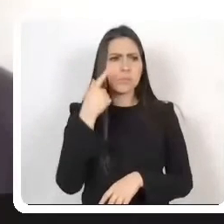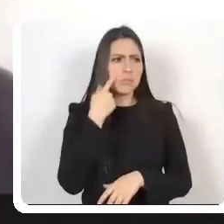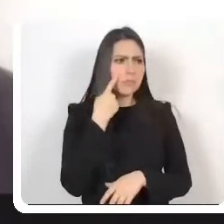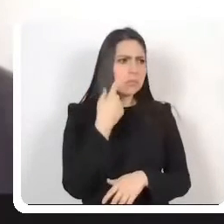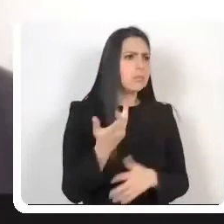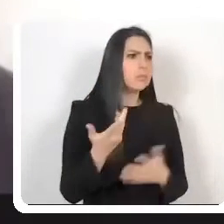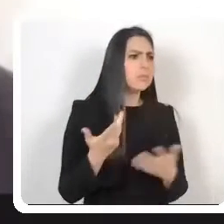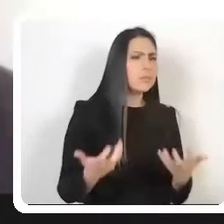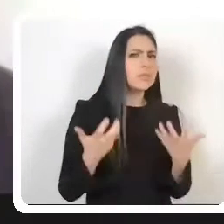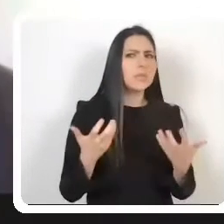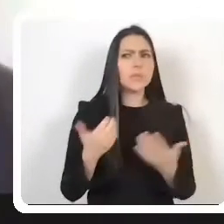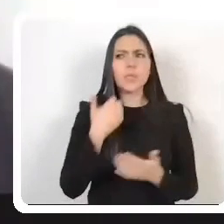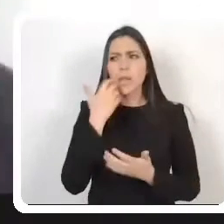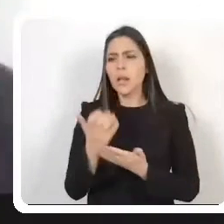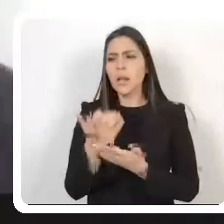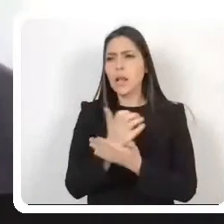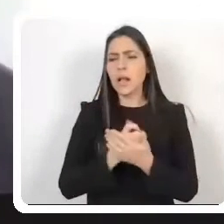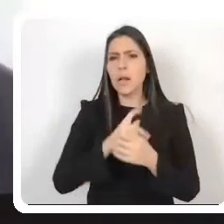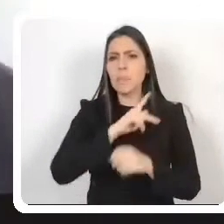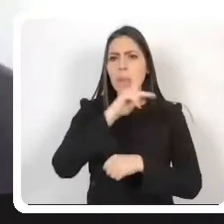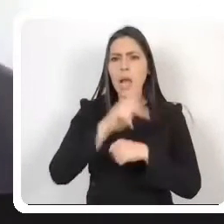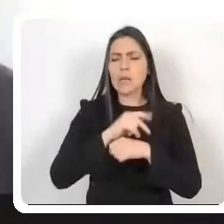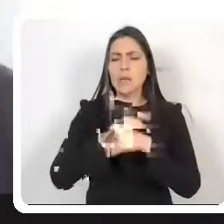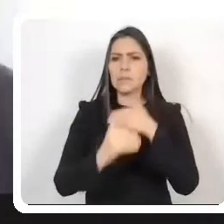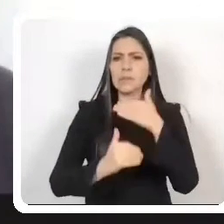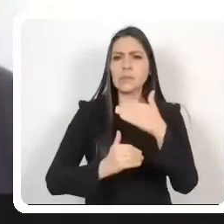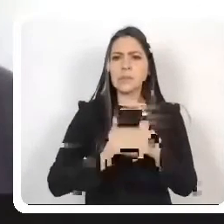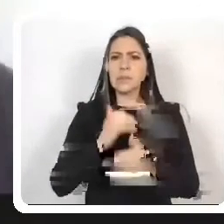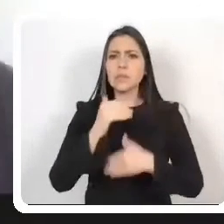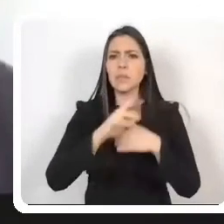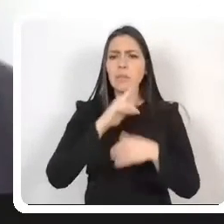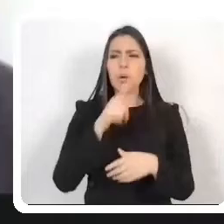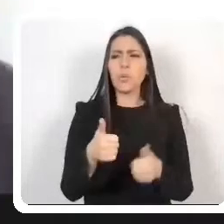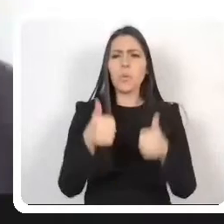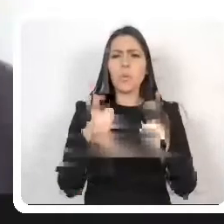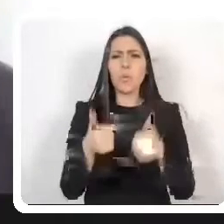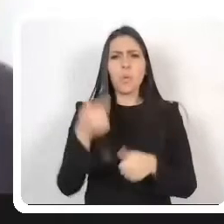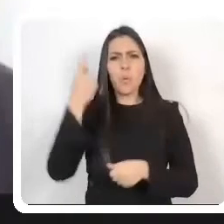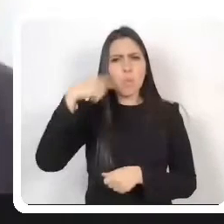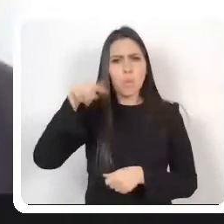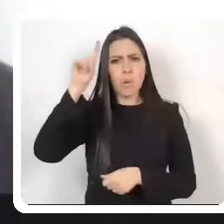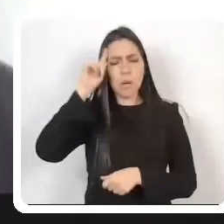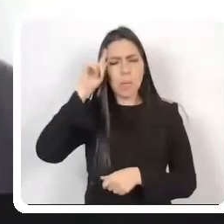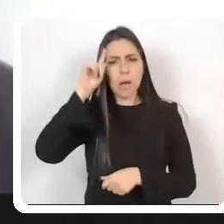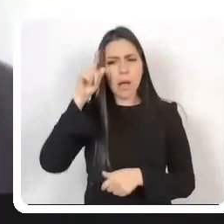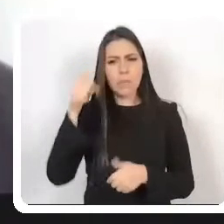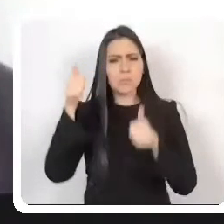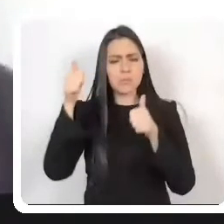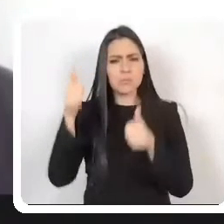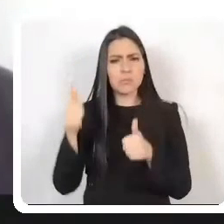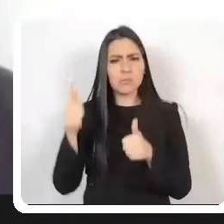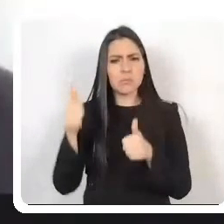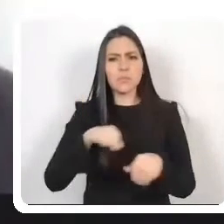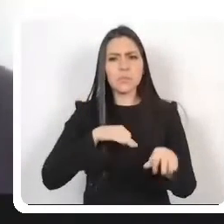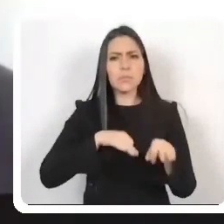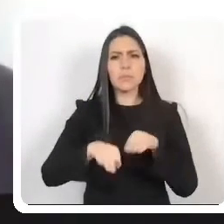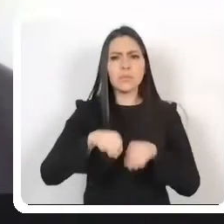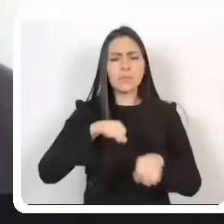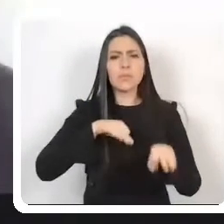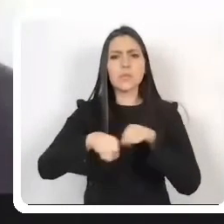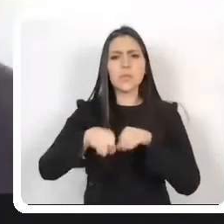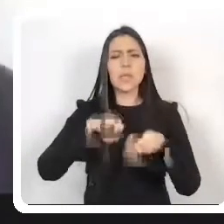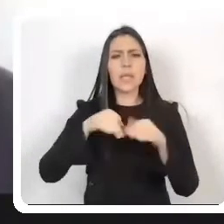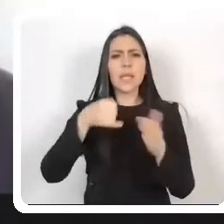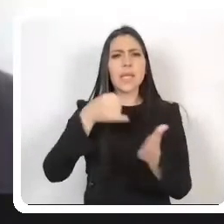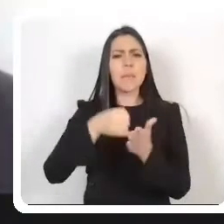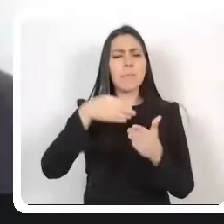mejor país y mientras permaneció ahí, se dedicó a trabajar en una imprenta